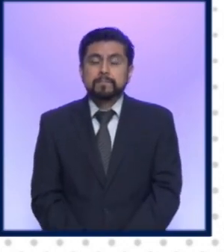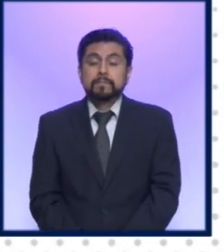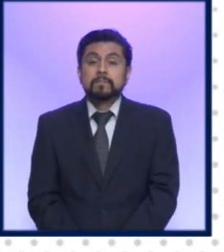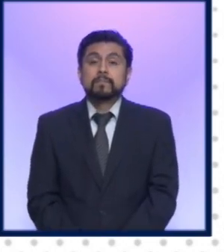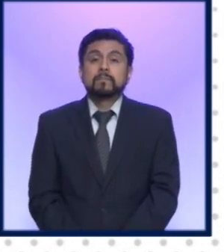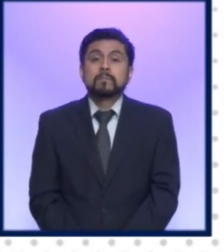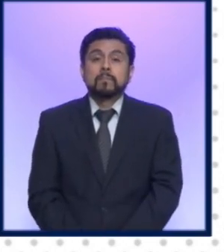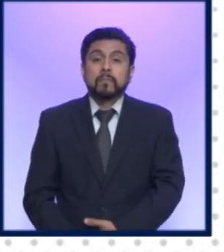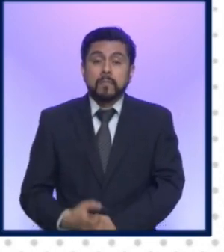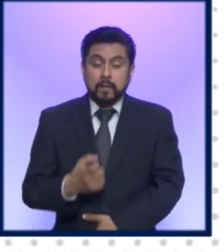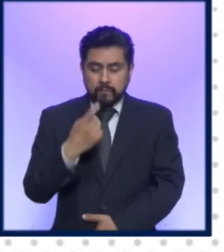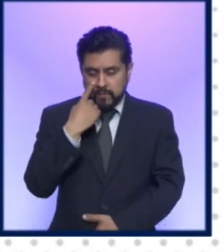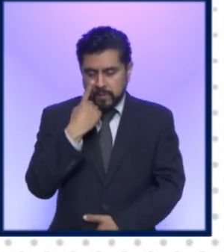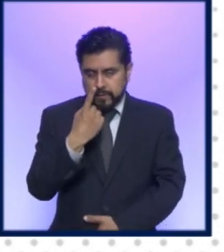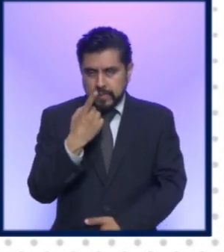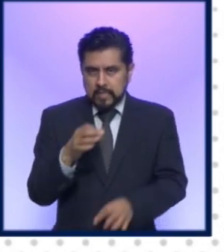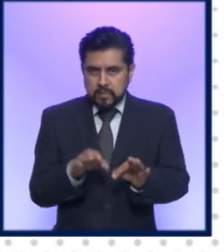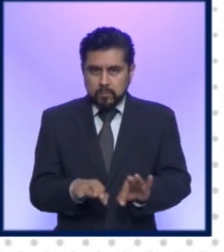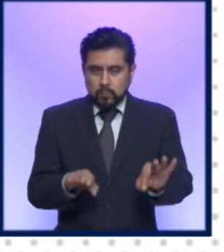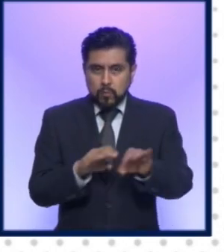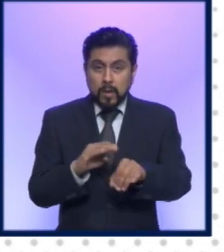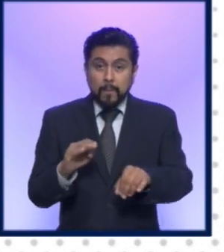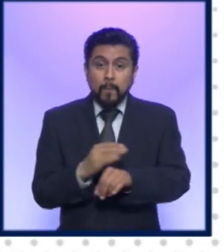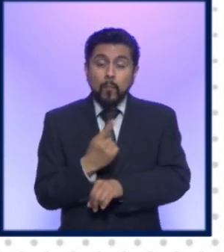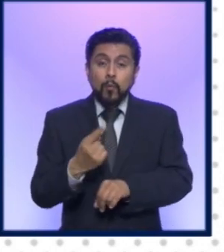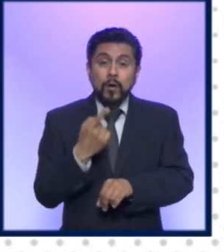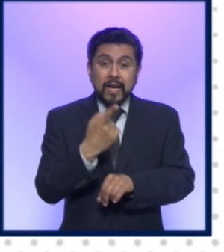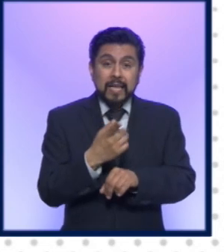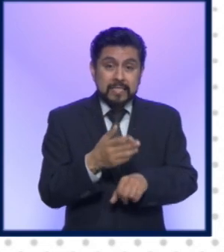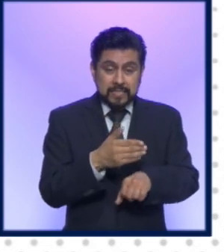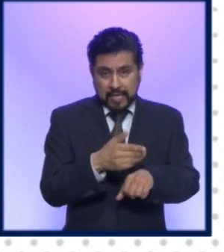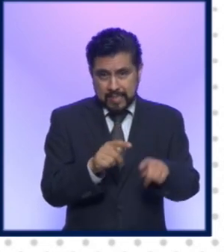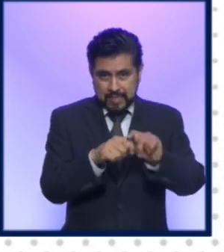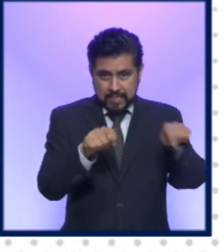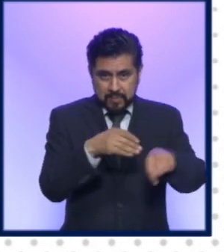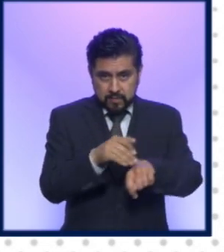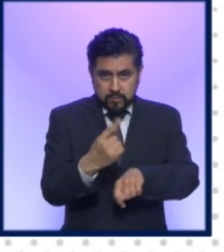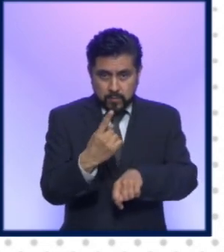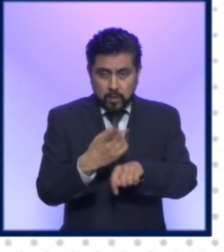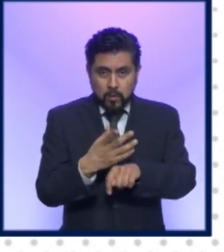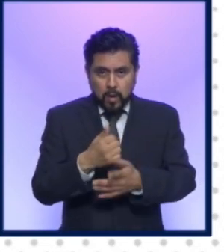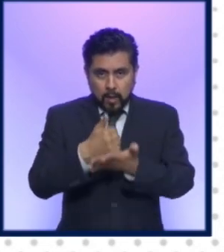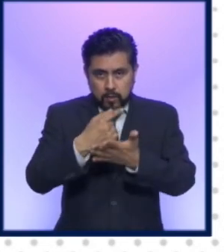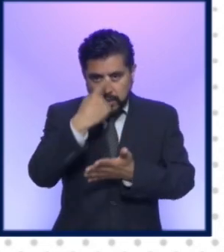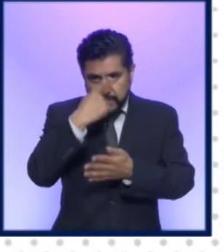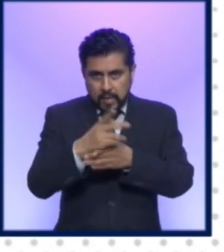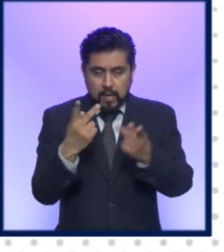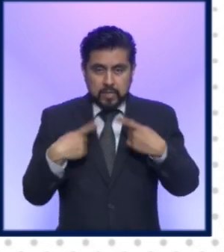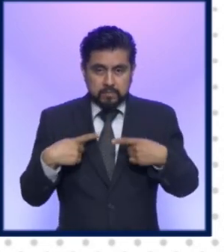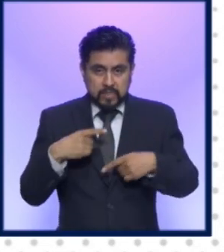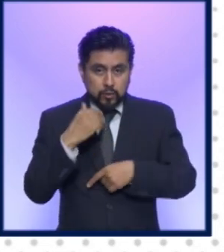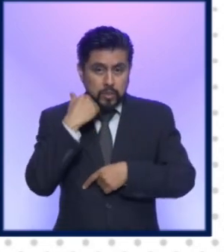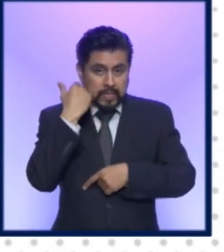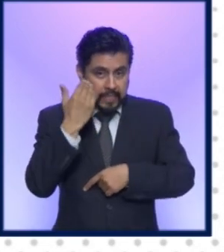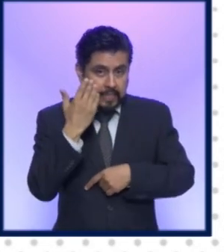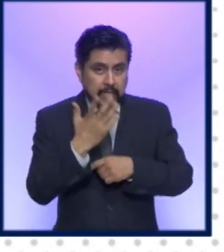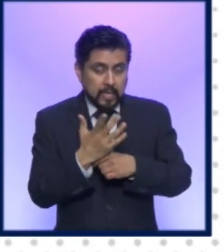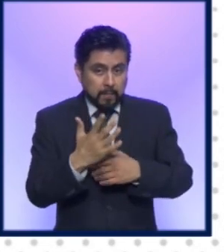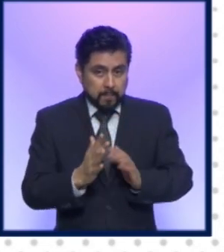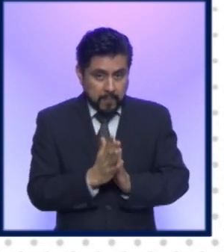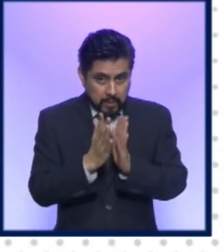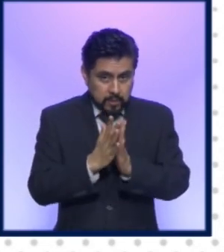es es importante porque genera certeza en la ciudadanía respecto de aquellas personas interesadas en participar en los procesos